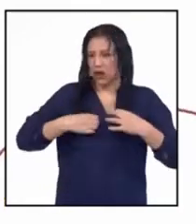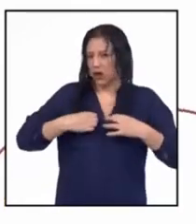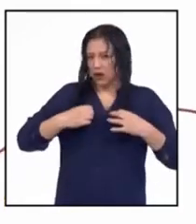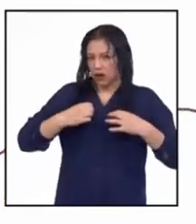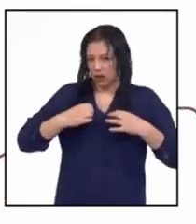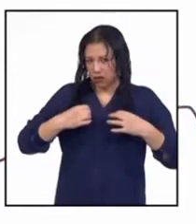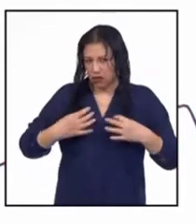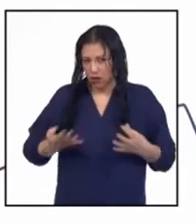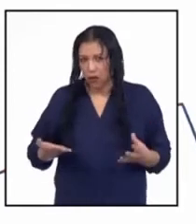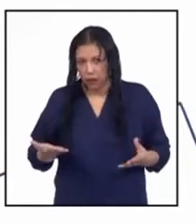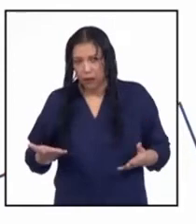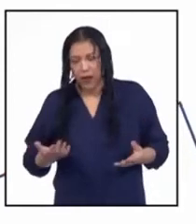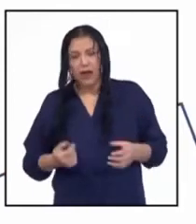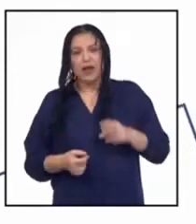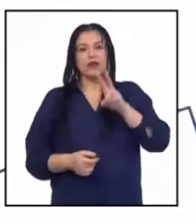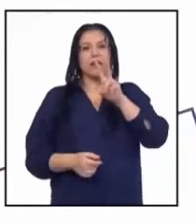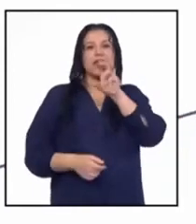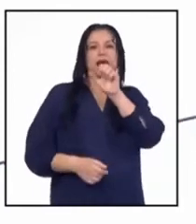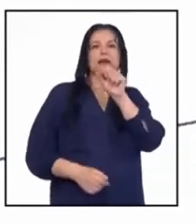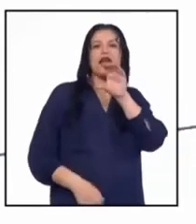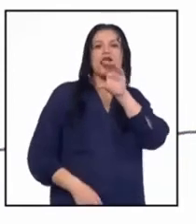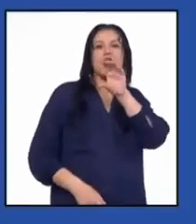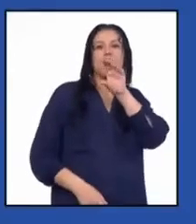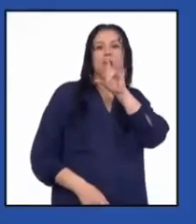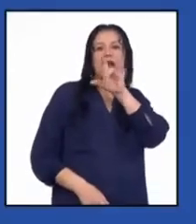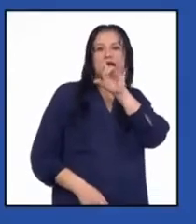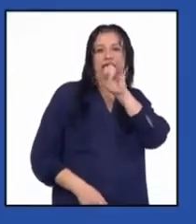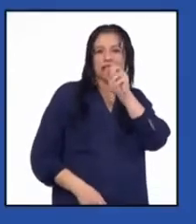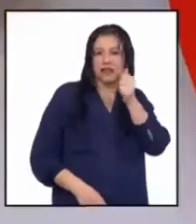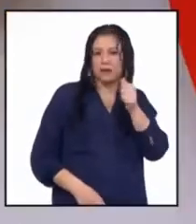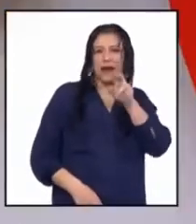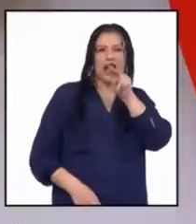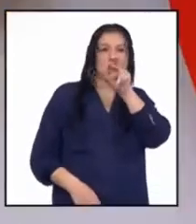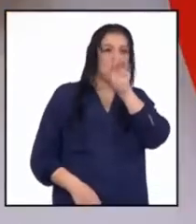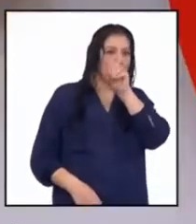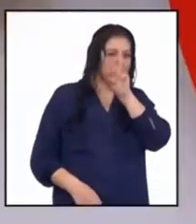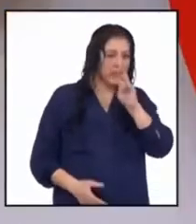ser una variable cualitativa nominal.